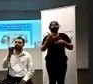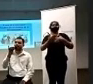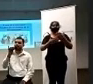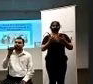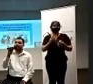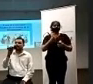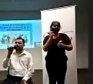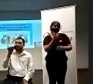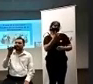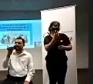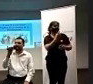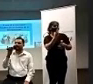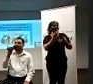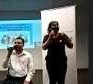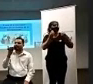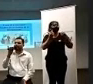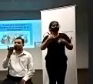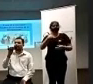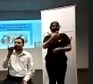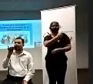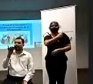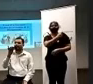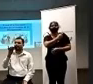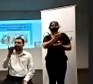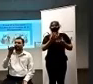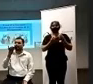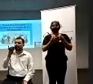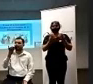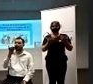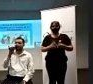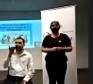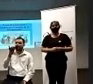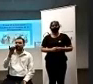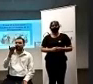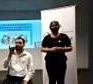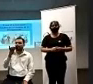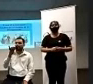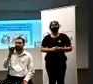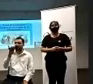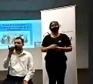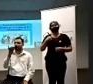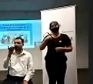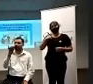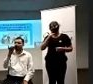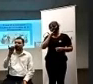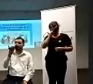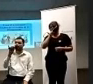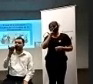Entonces, lastimosamente, yo tenía esperanzas de que se contemple expandir a la persona con